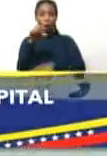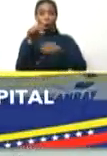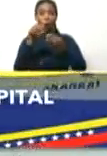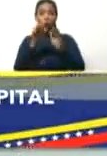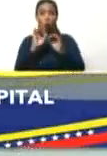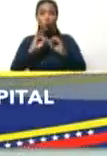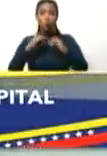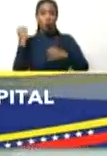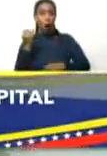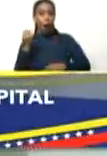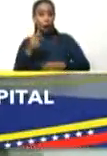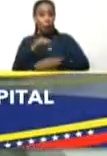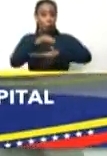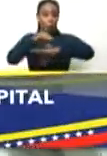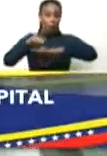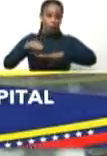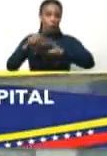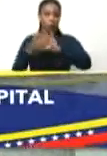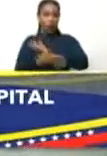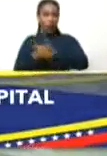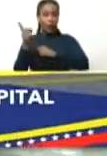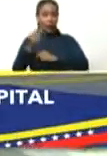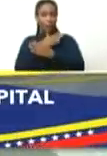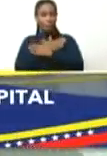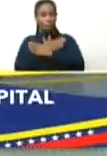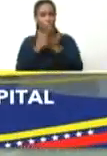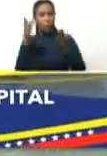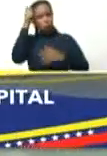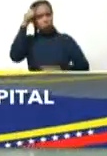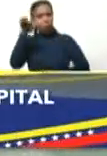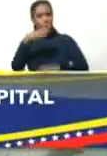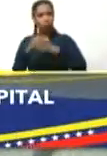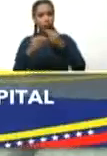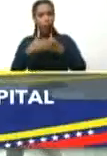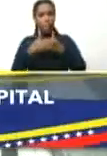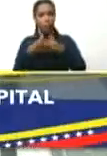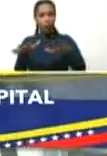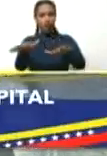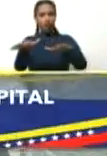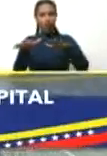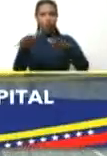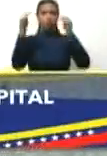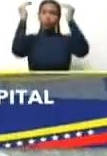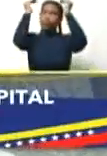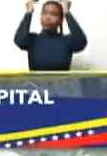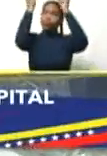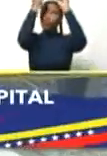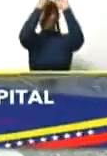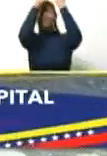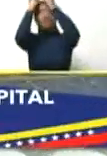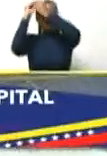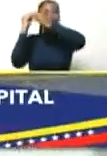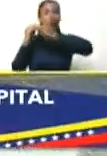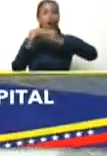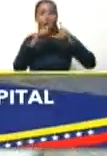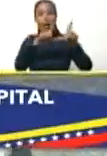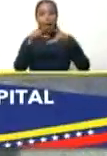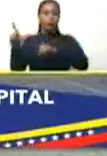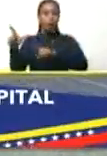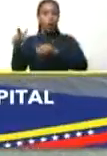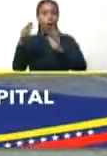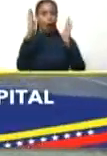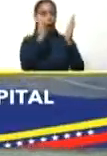gracias a su apoyo amoroso para nuestro pueblo hemos rehabilitado, se han impermeabilizado, han sido recubiertas las